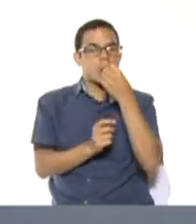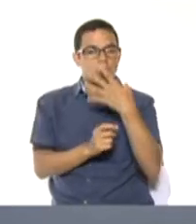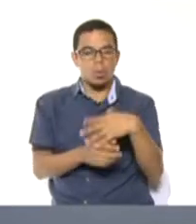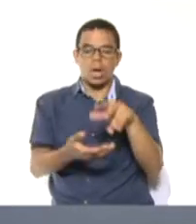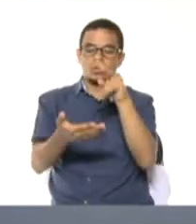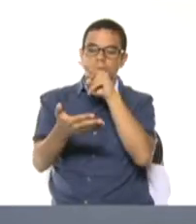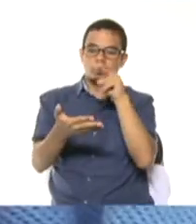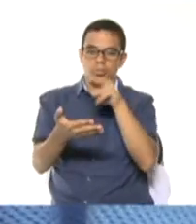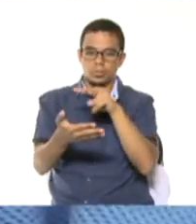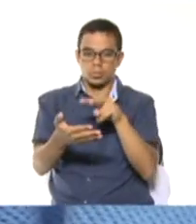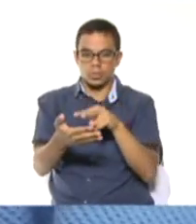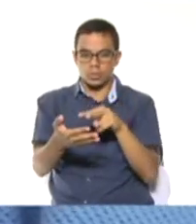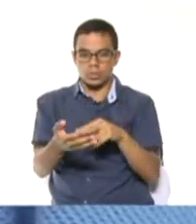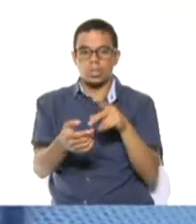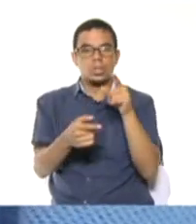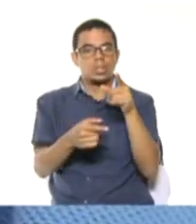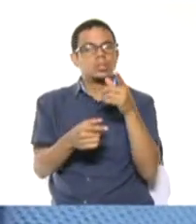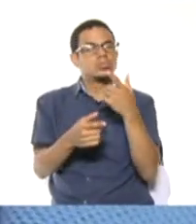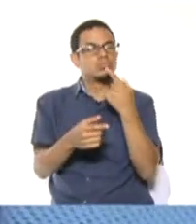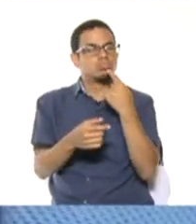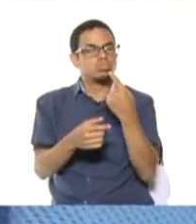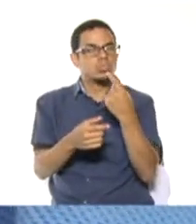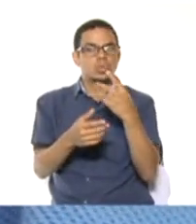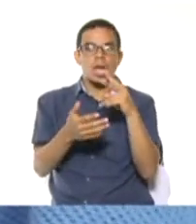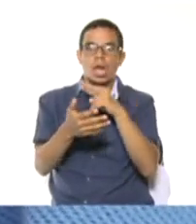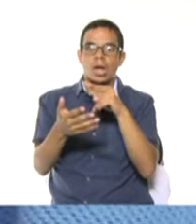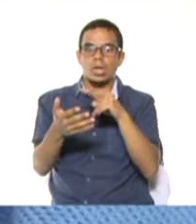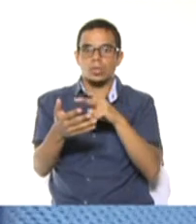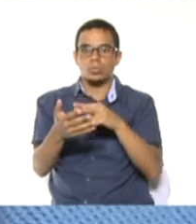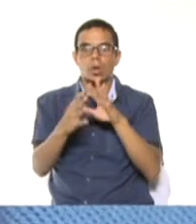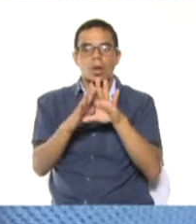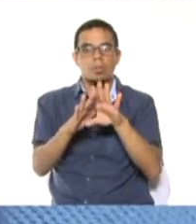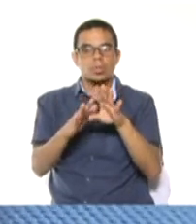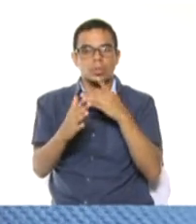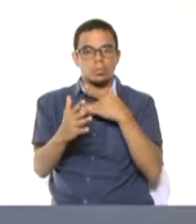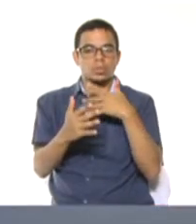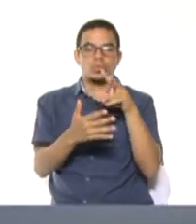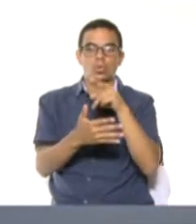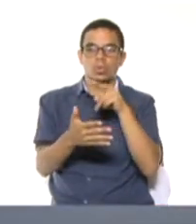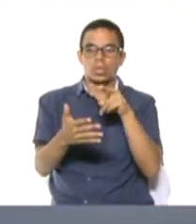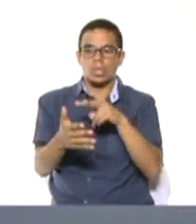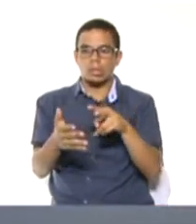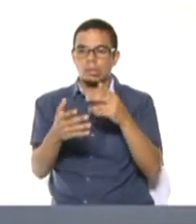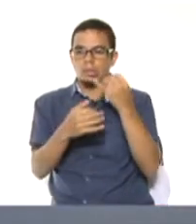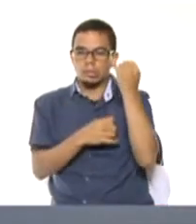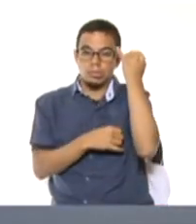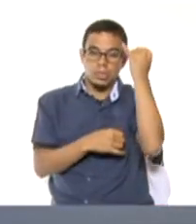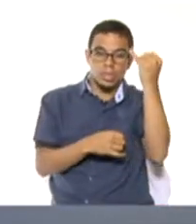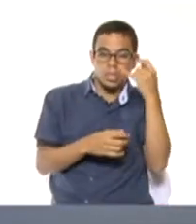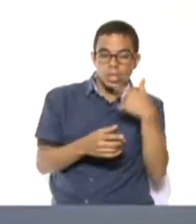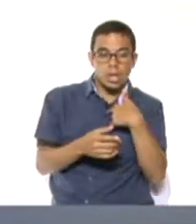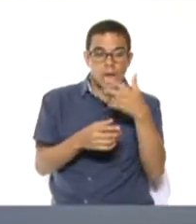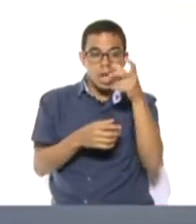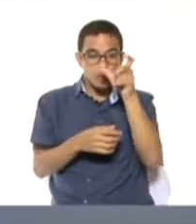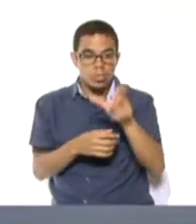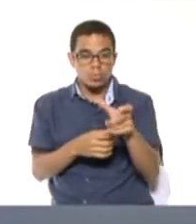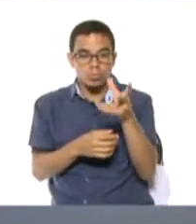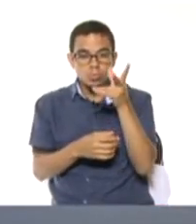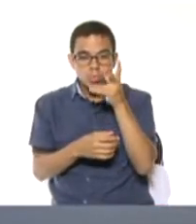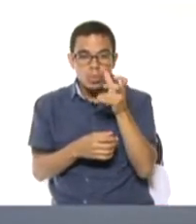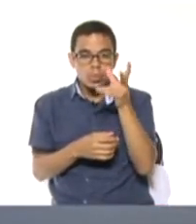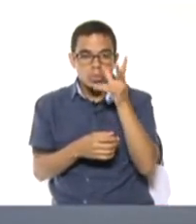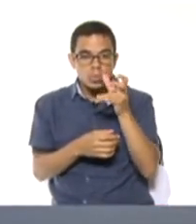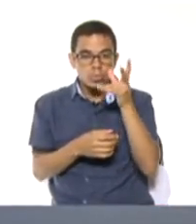nos orienta qué tipo de pausa debemos de hacer a la hora de leer para orientar al emisor cómo dar